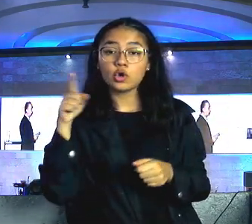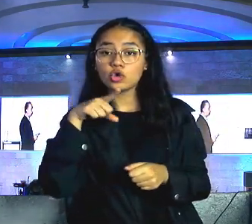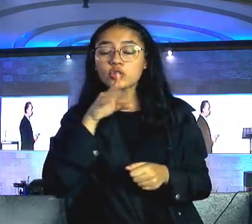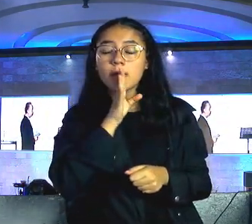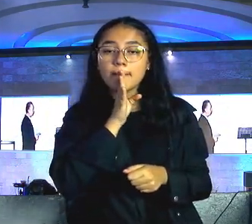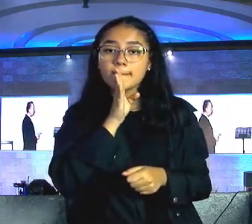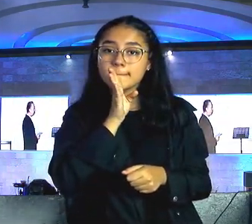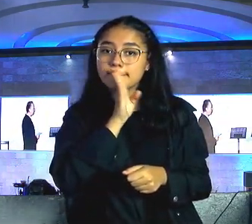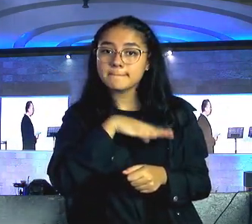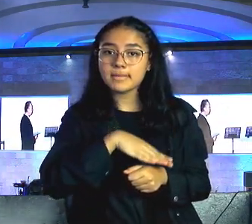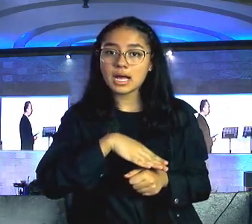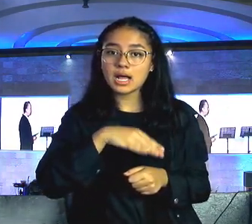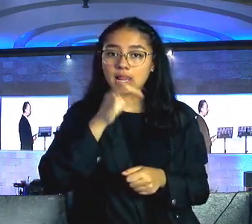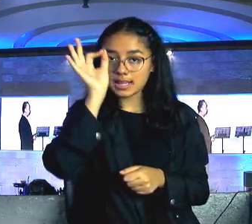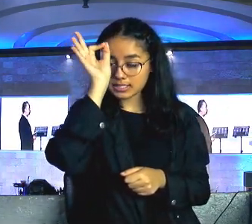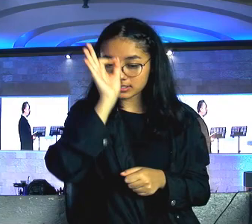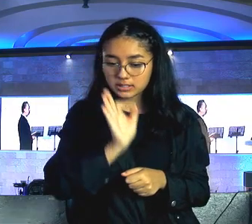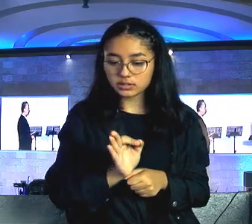decisiones.